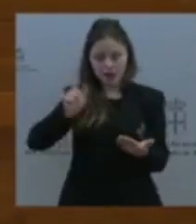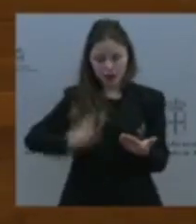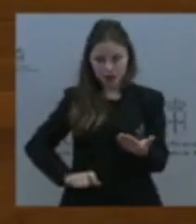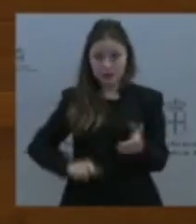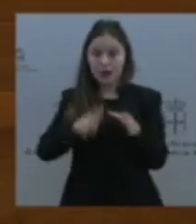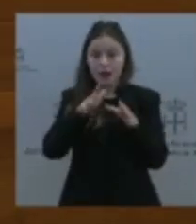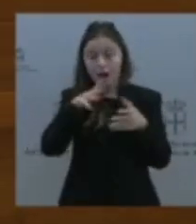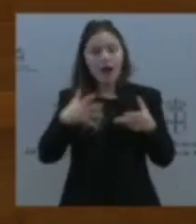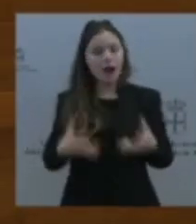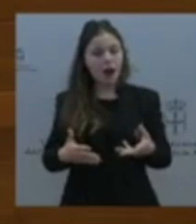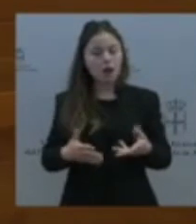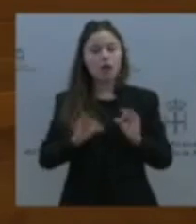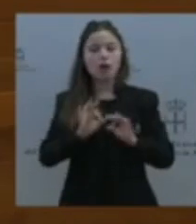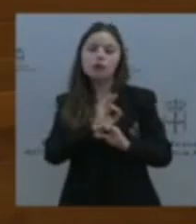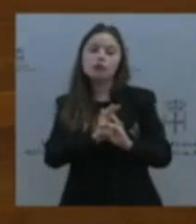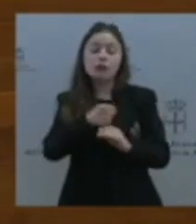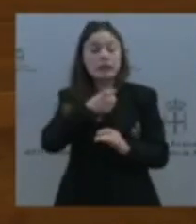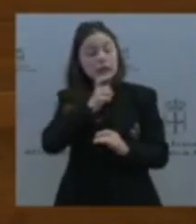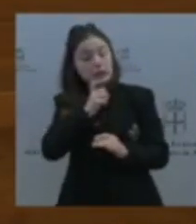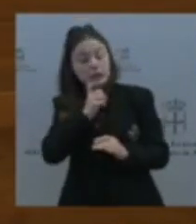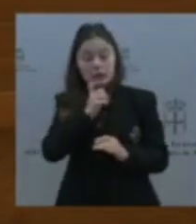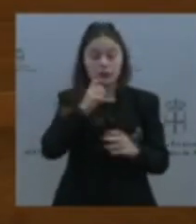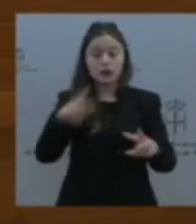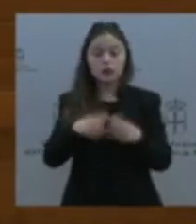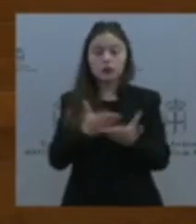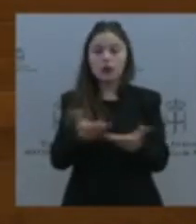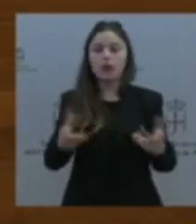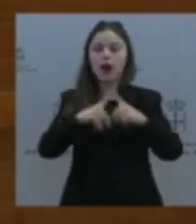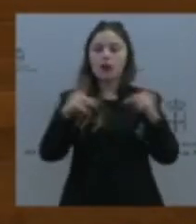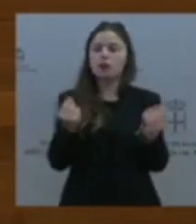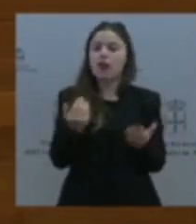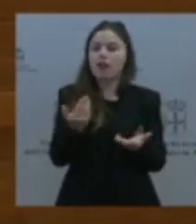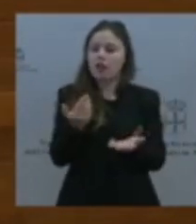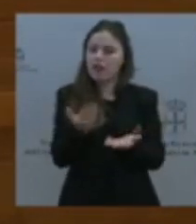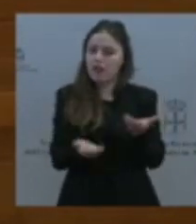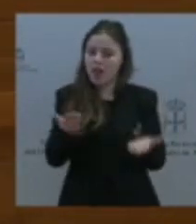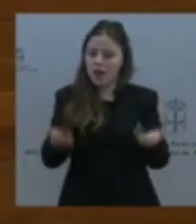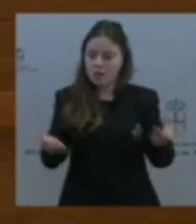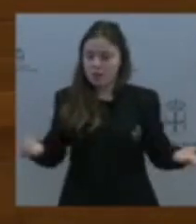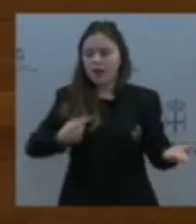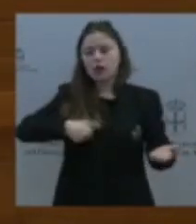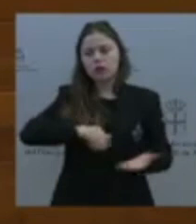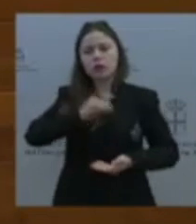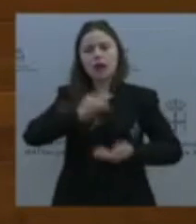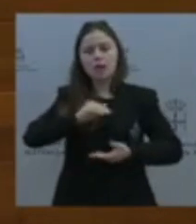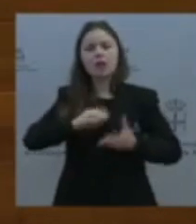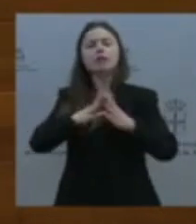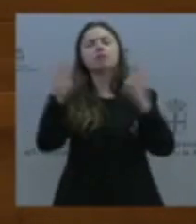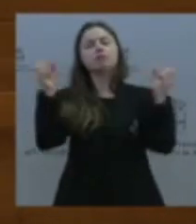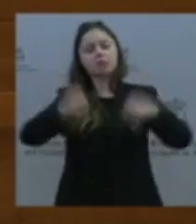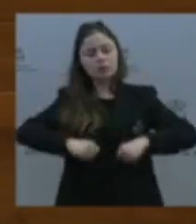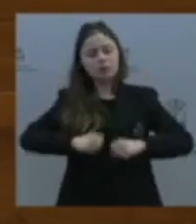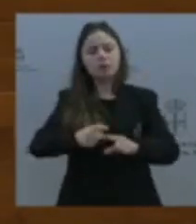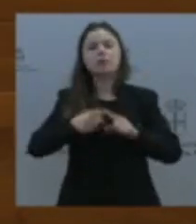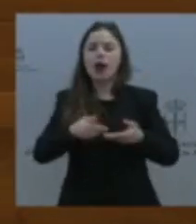dificultad, la sociedad asturiana demanda que seamos capaces de ponernos de acuerdo para ayudar a la gente, para ayudar a las